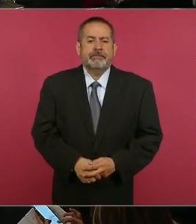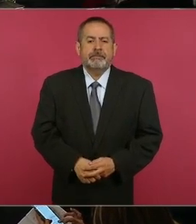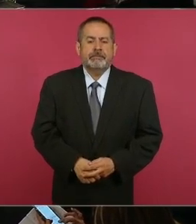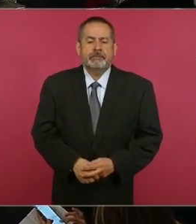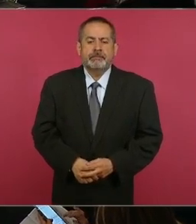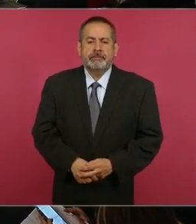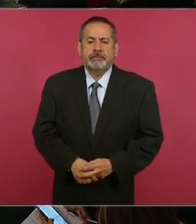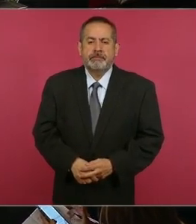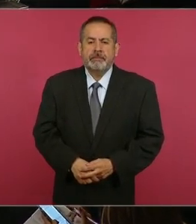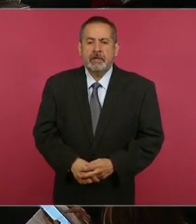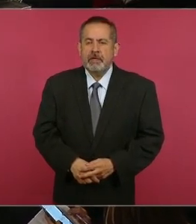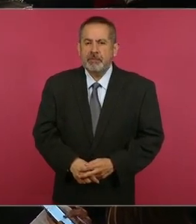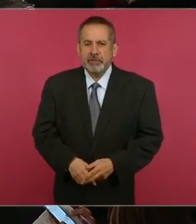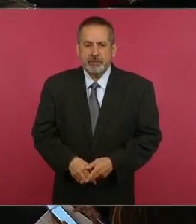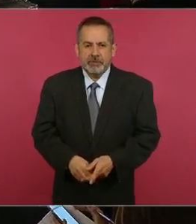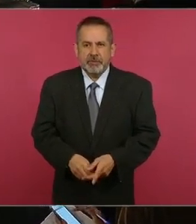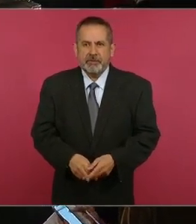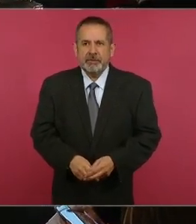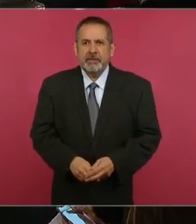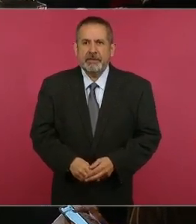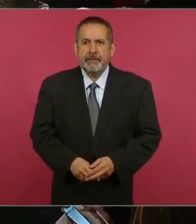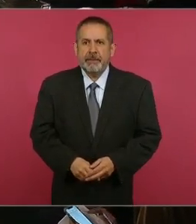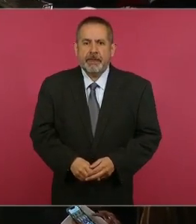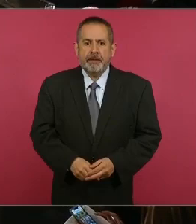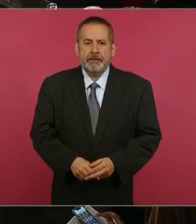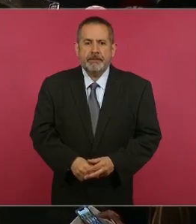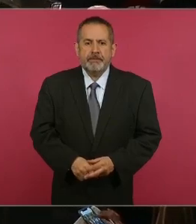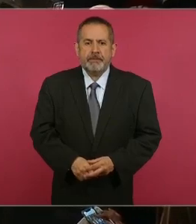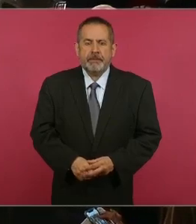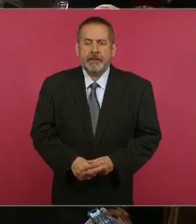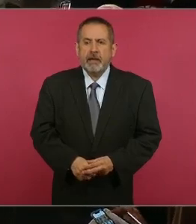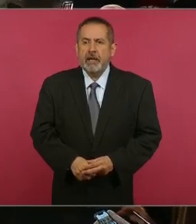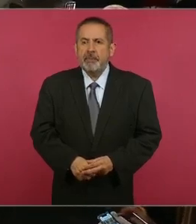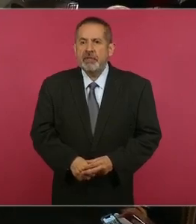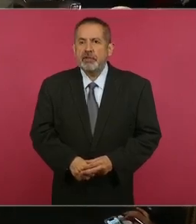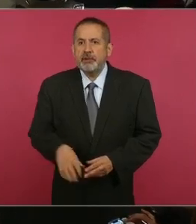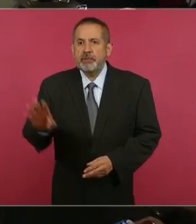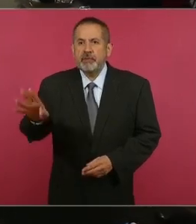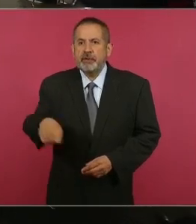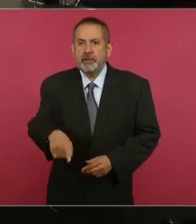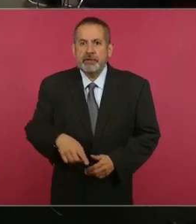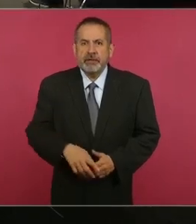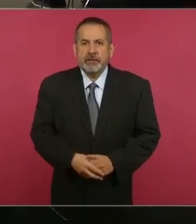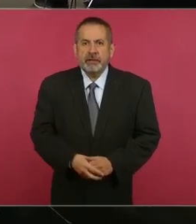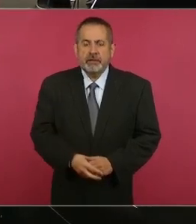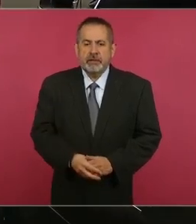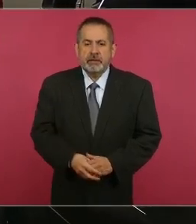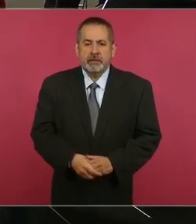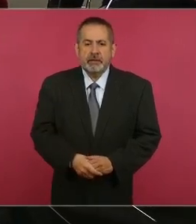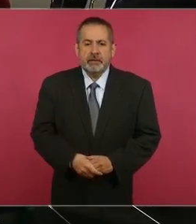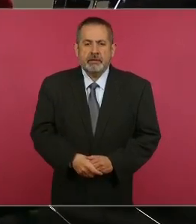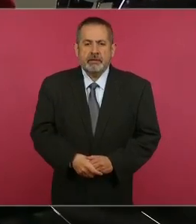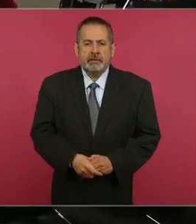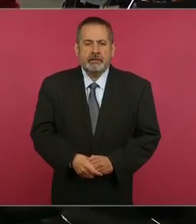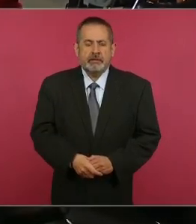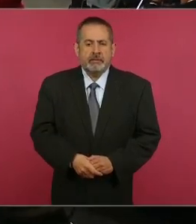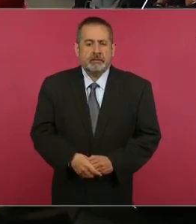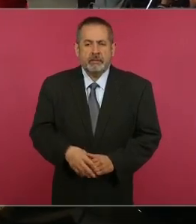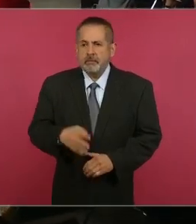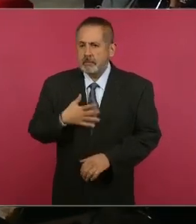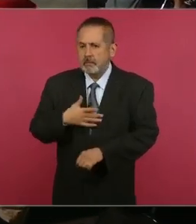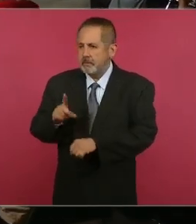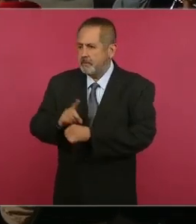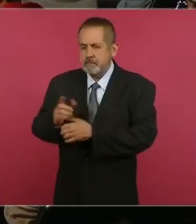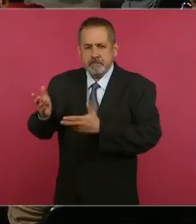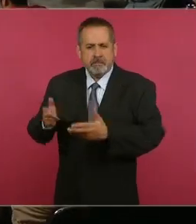Con su permiso, señor presidente. Buenos días a todas, a todos. Hoy es 18 de octubre del año 2023. Esta es la sección ¿Quién es